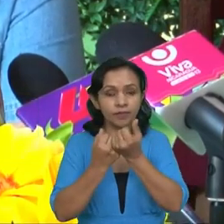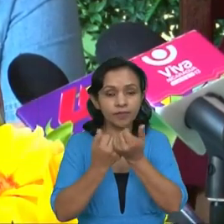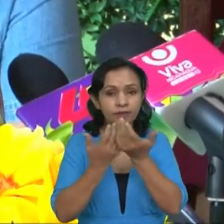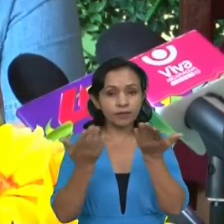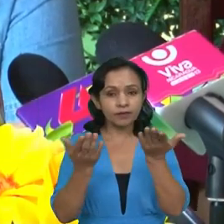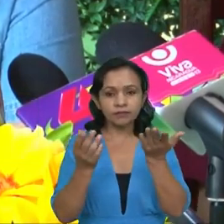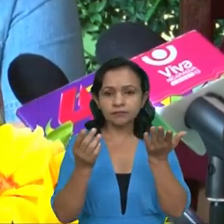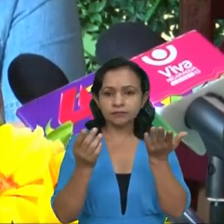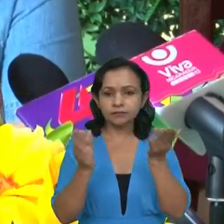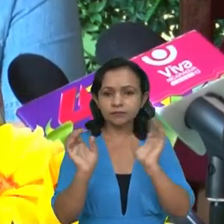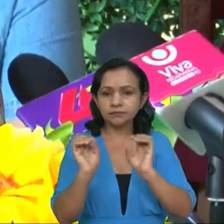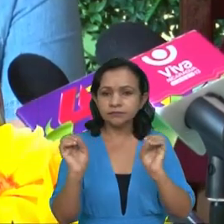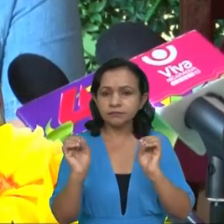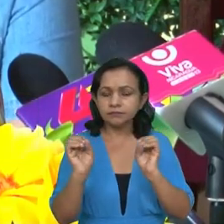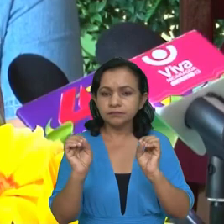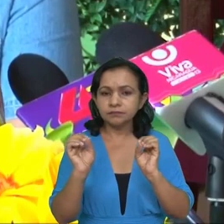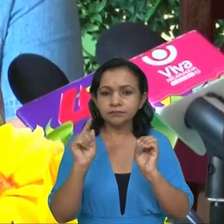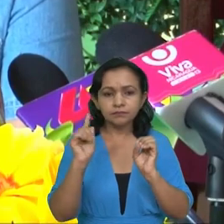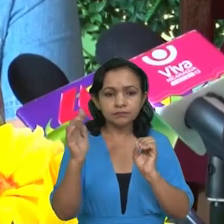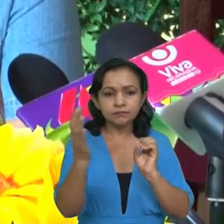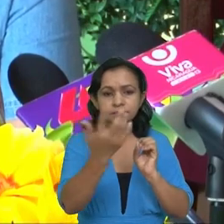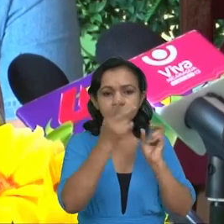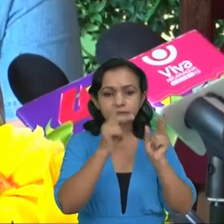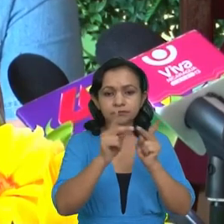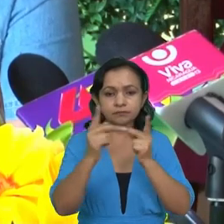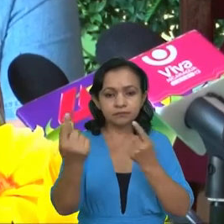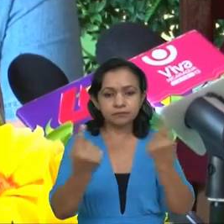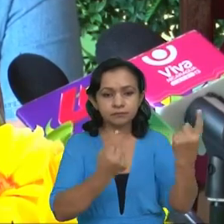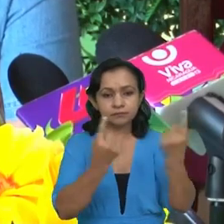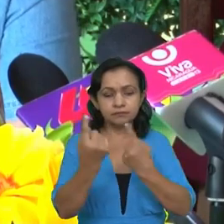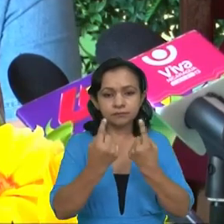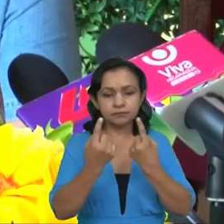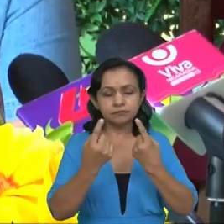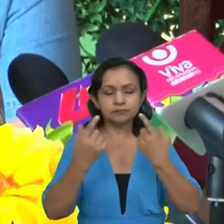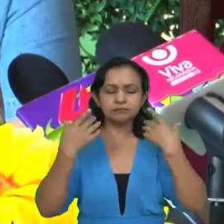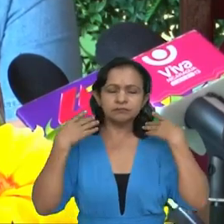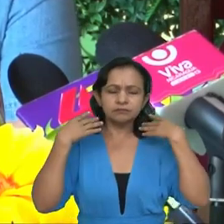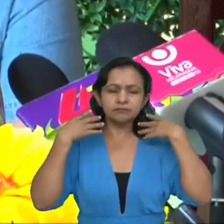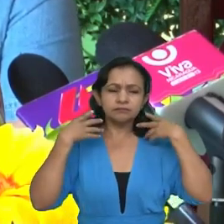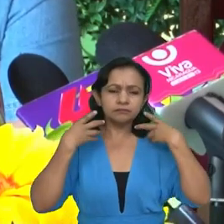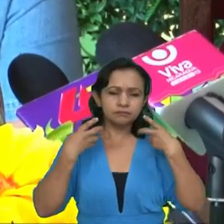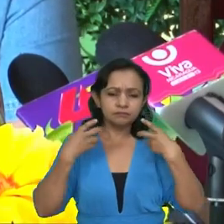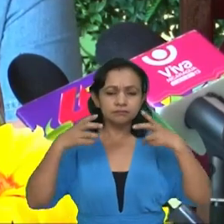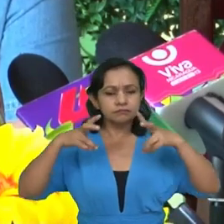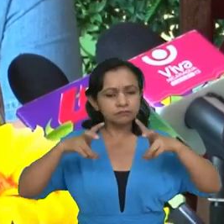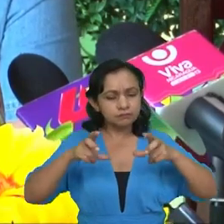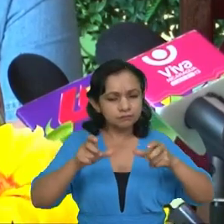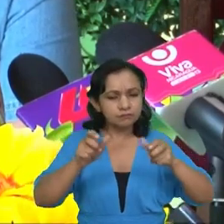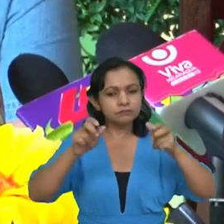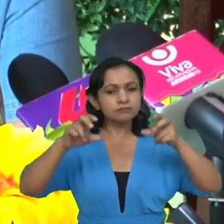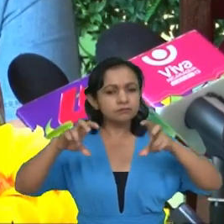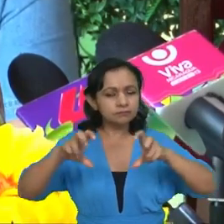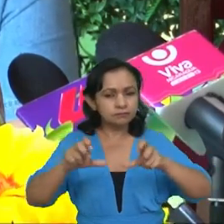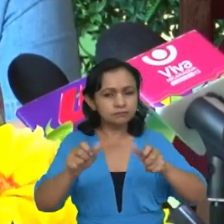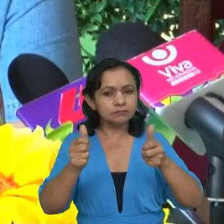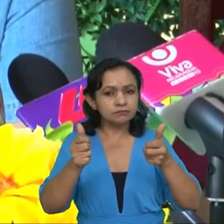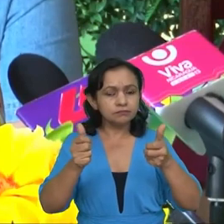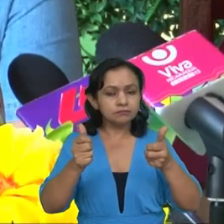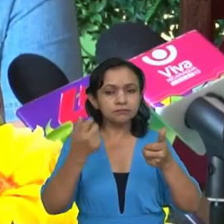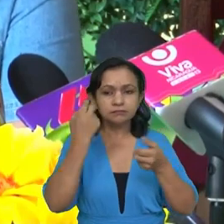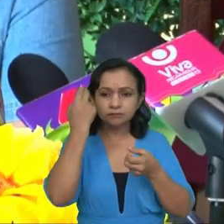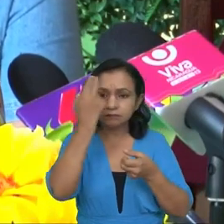que no va a faltar también a todas aquellas personas que quieren llegar a desestresarse los masajes terapéuticos y las